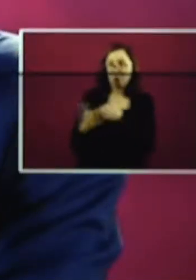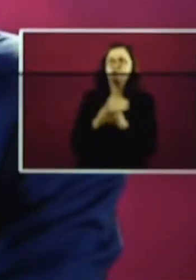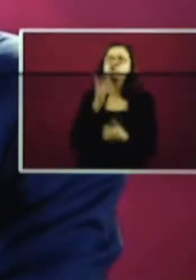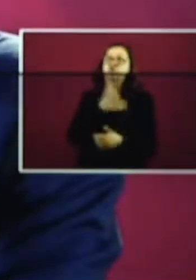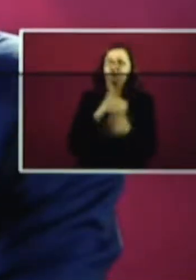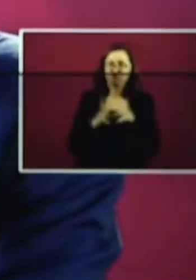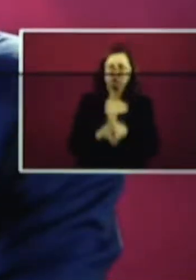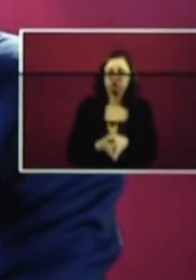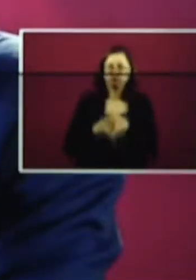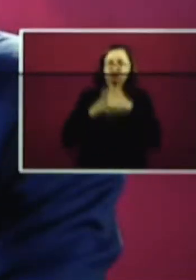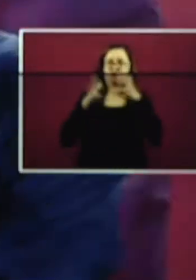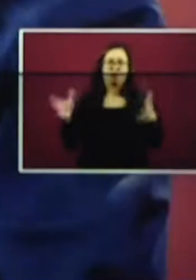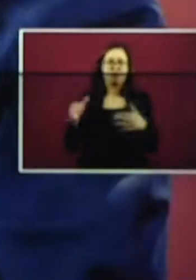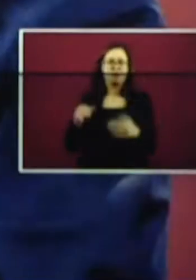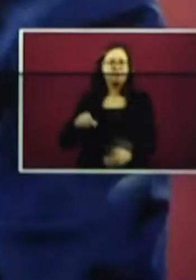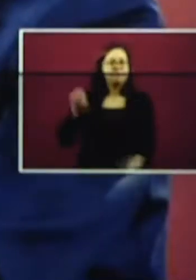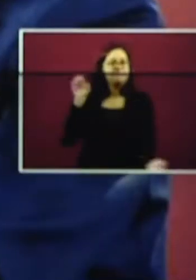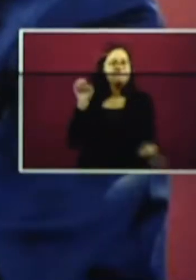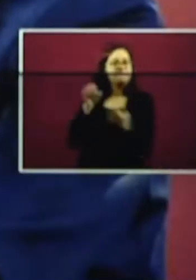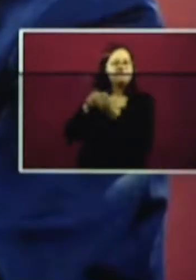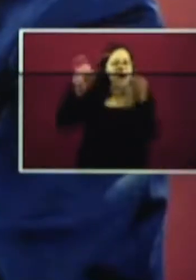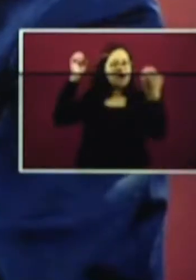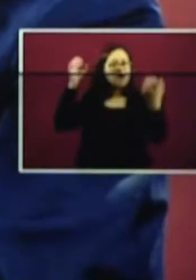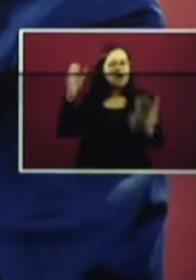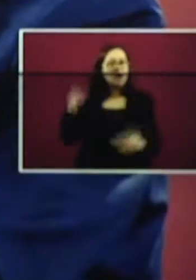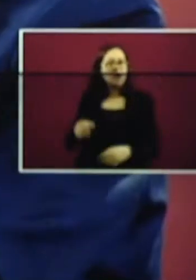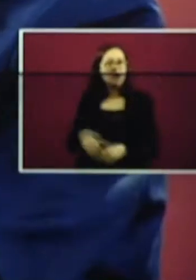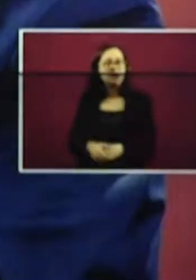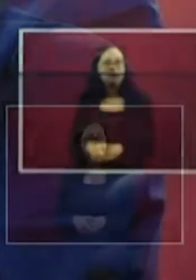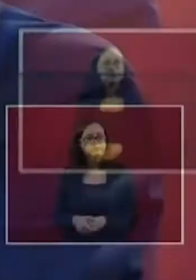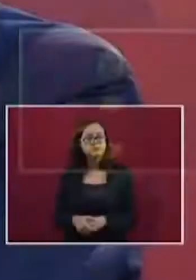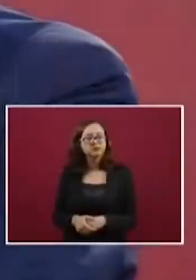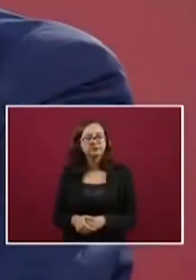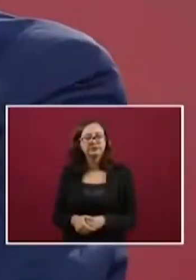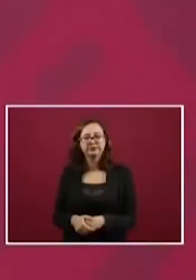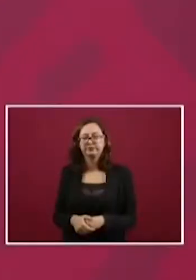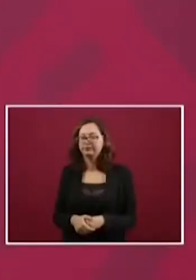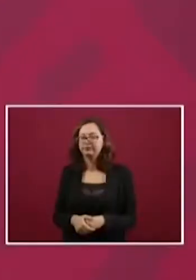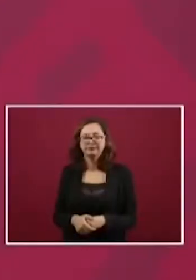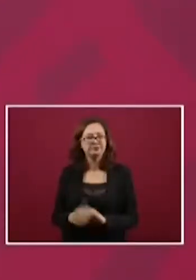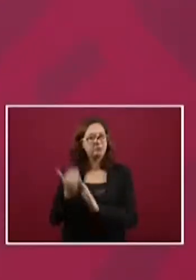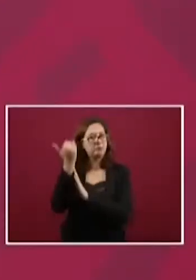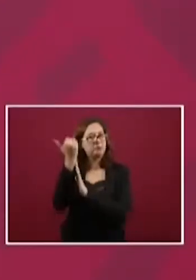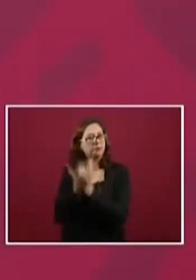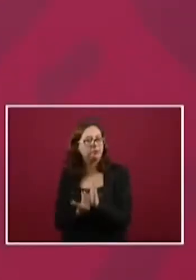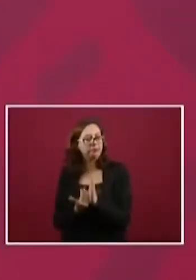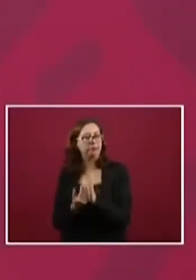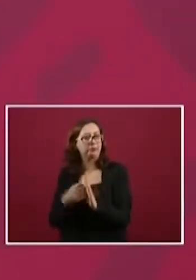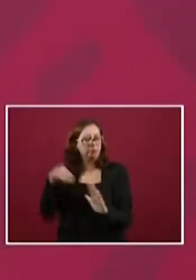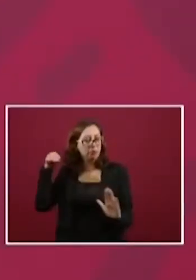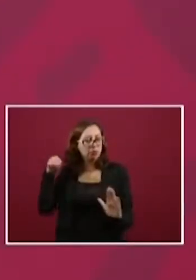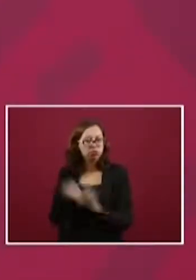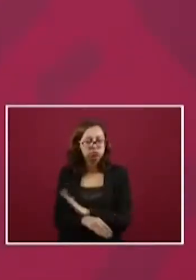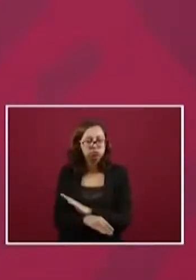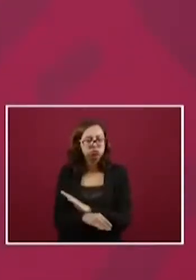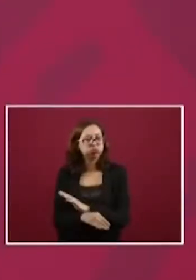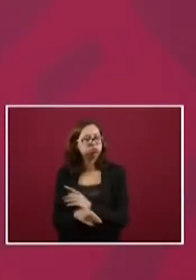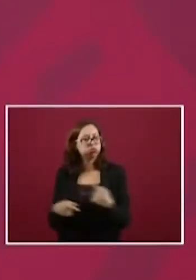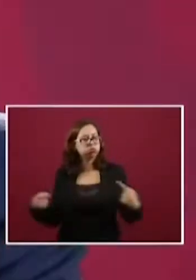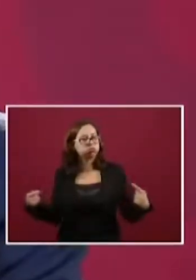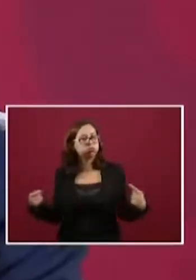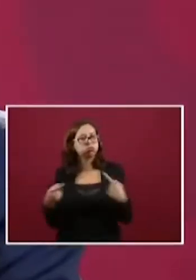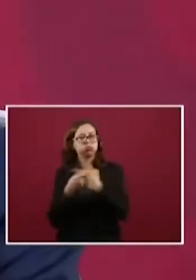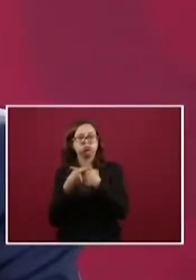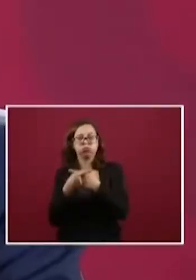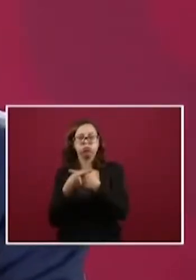mayores para discapacitados de bajos recursos principalmente niñas y niños hay becas para estudiantes los programas